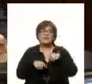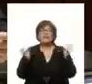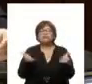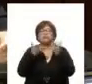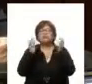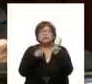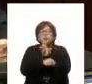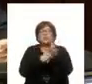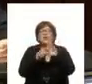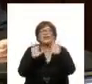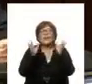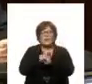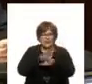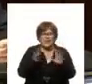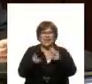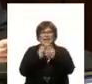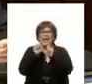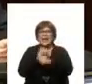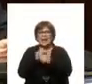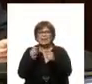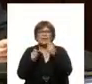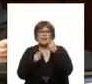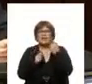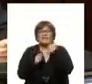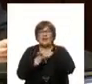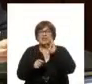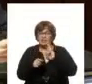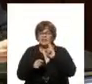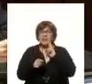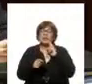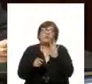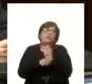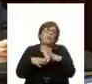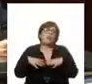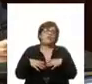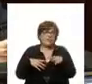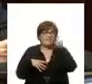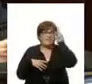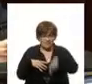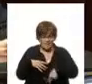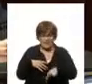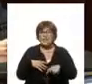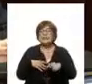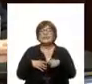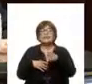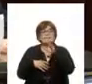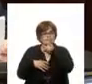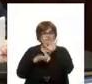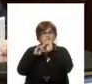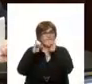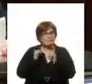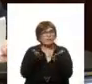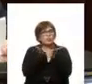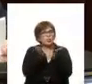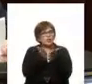de la reserva de Indio Maíz y las reformas arbitrarias e inhumanas a la seguridad social provocaron los justos y pacíficos reclamos de los